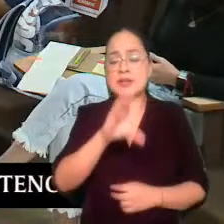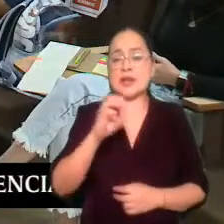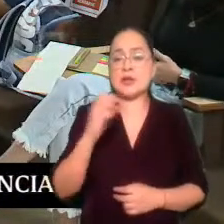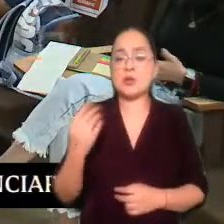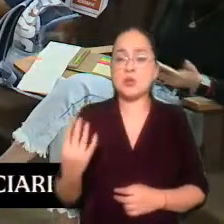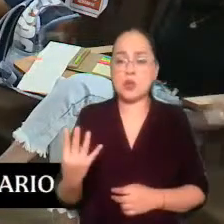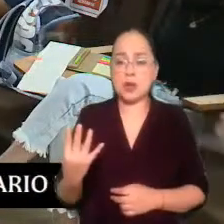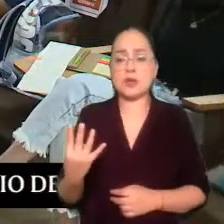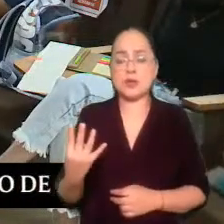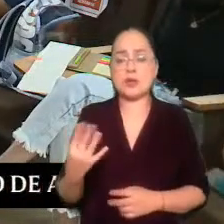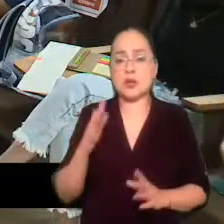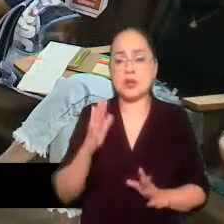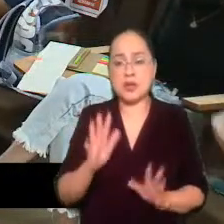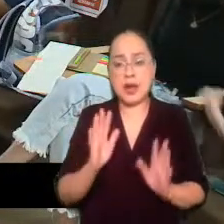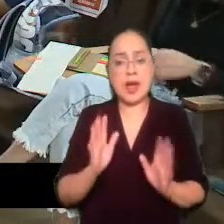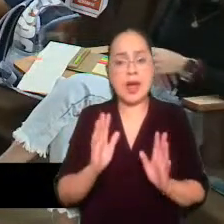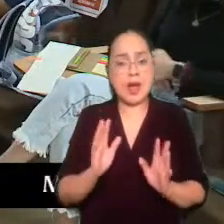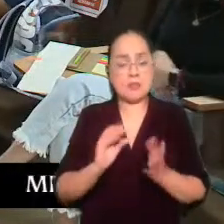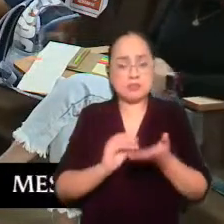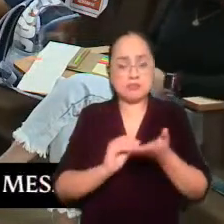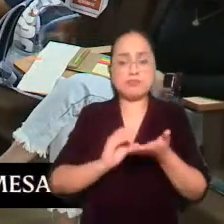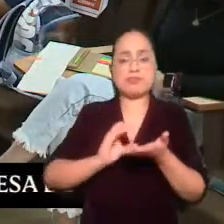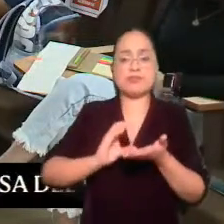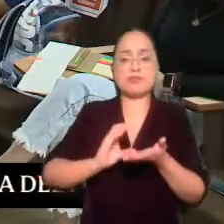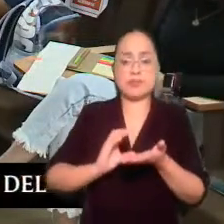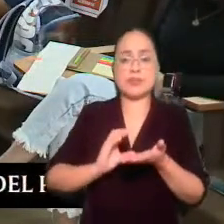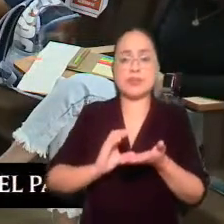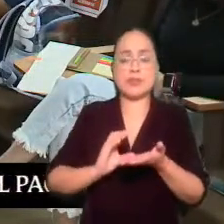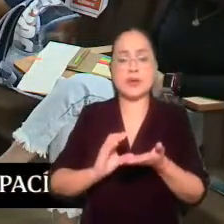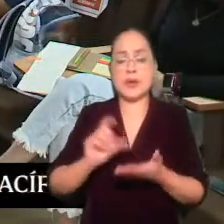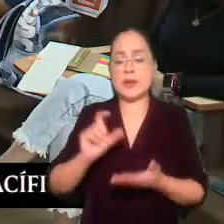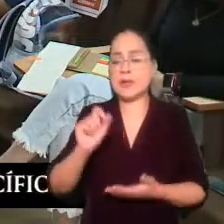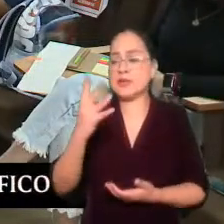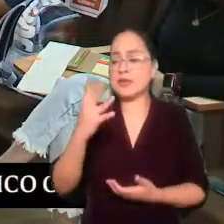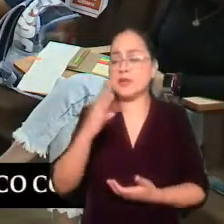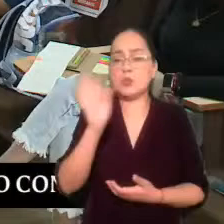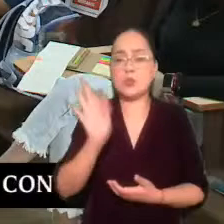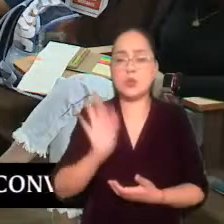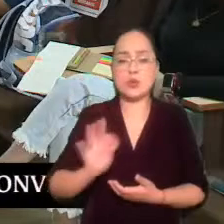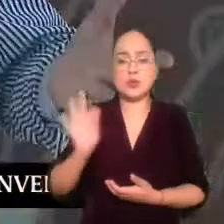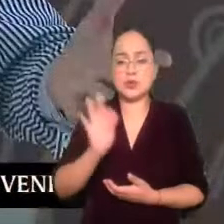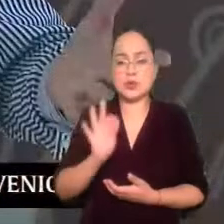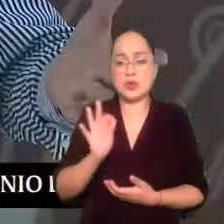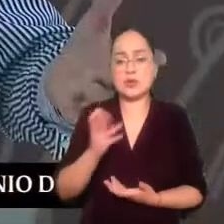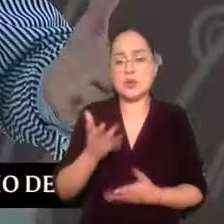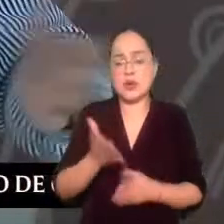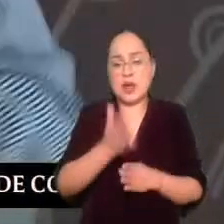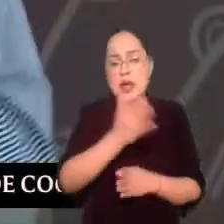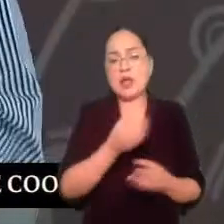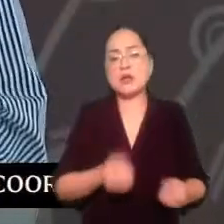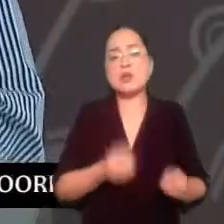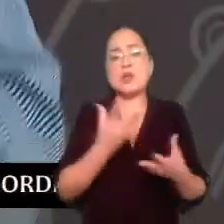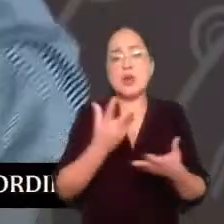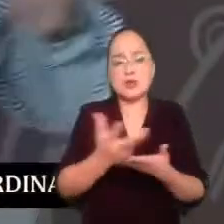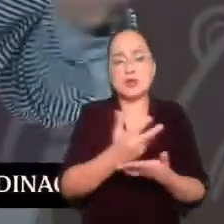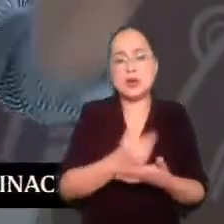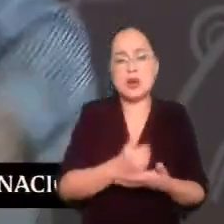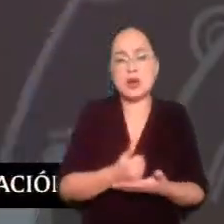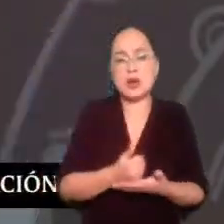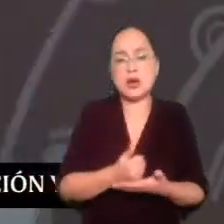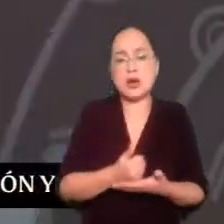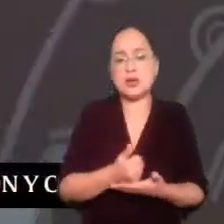C4 ya les hicimos un incremento como del 25%, pero fíjense cuánto ganaban. 8,000. ¿Cuánto es